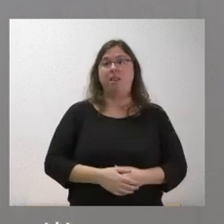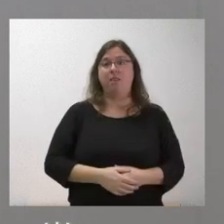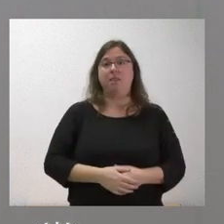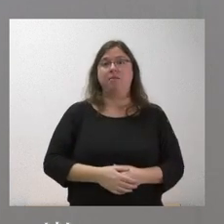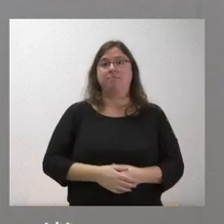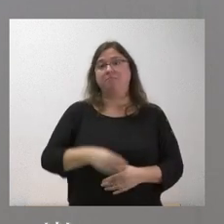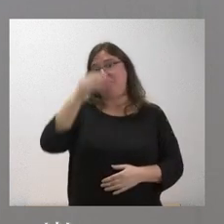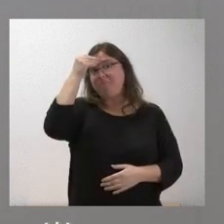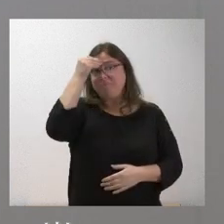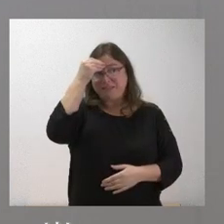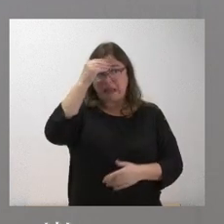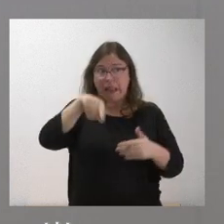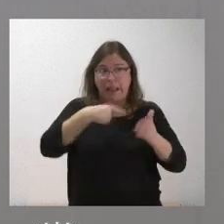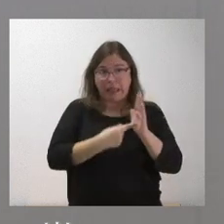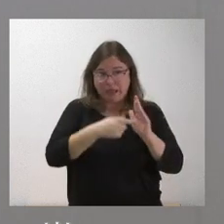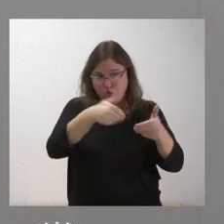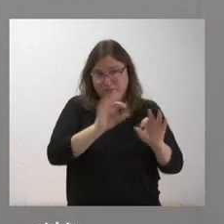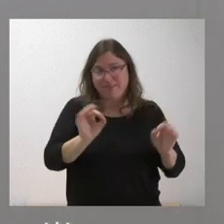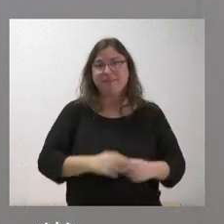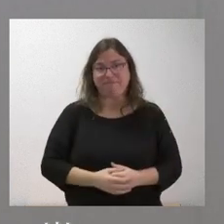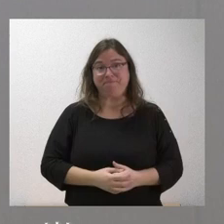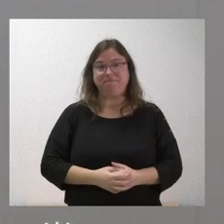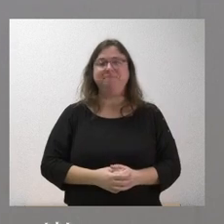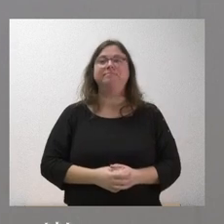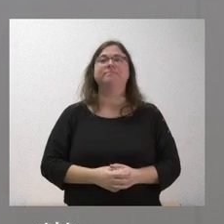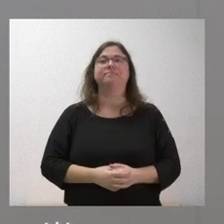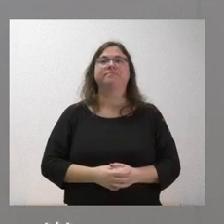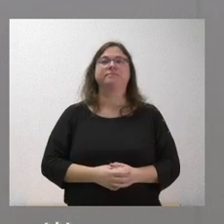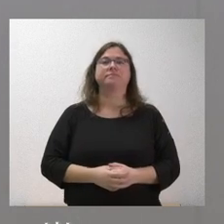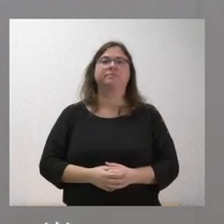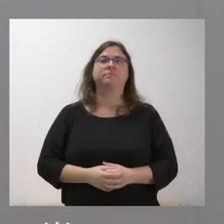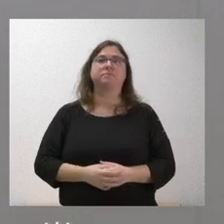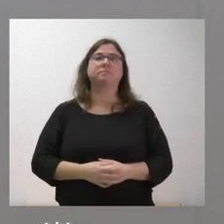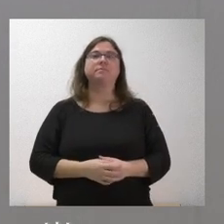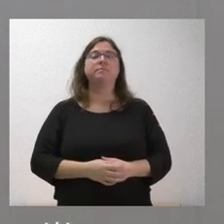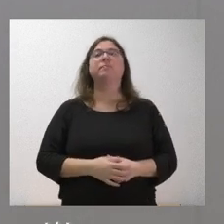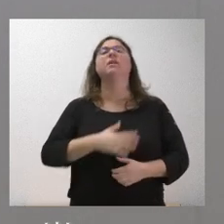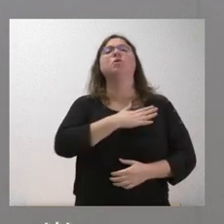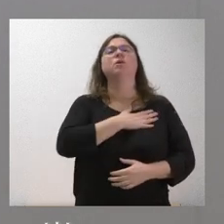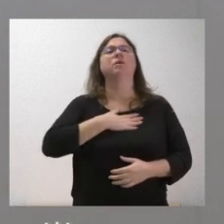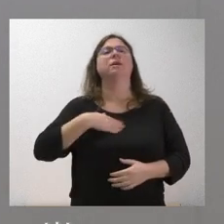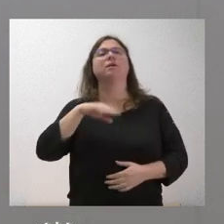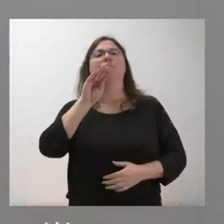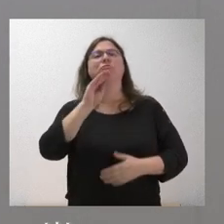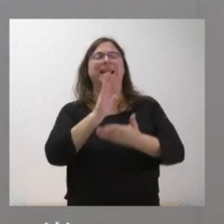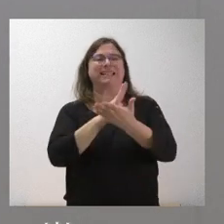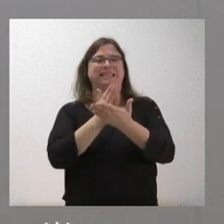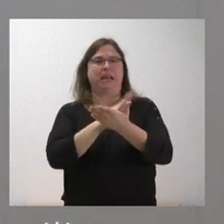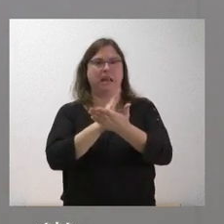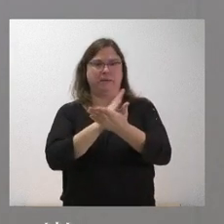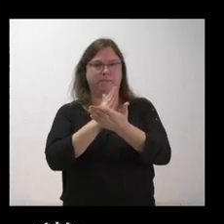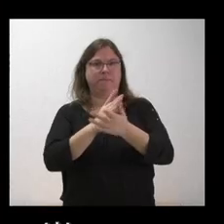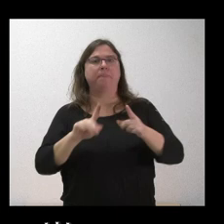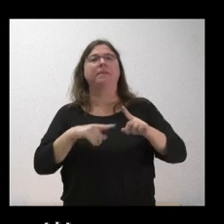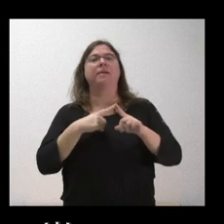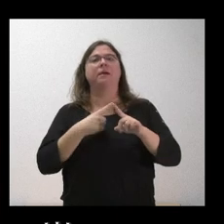solicitado si no pensaran que estaban dentro de la ley sí eh portavoz yo quería preguntarle por el serla Sí y la situación de